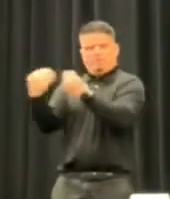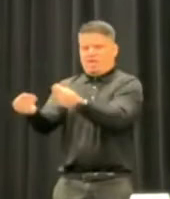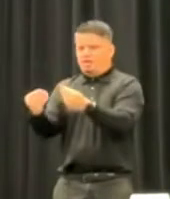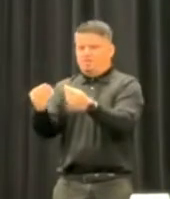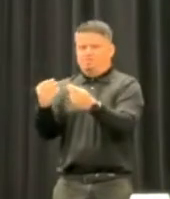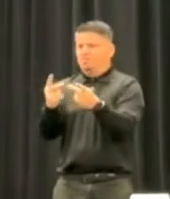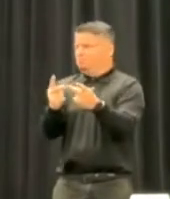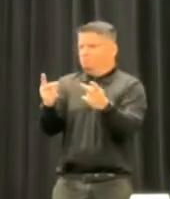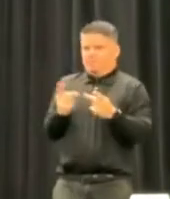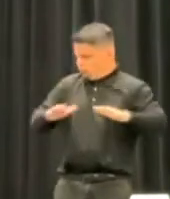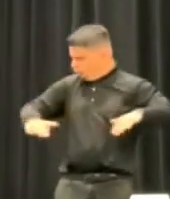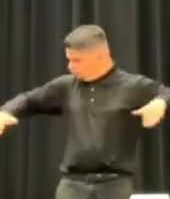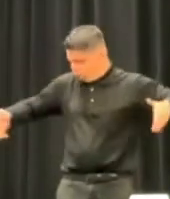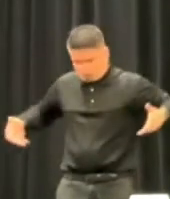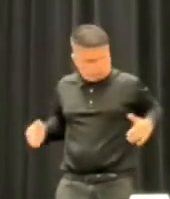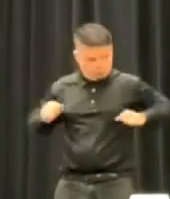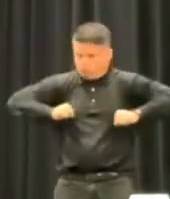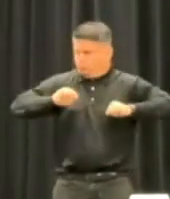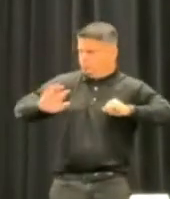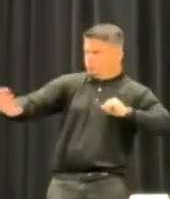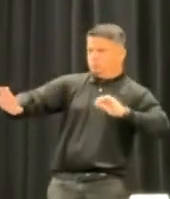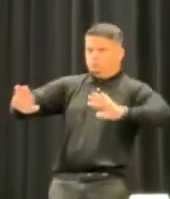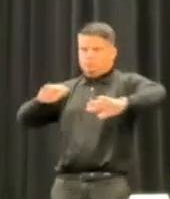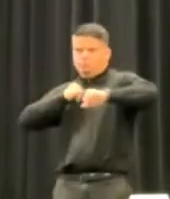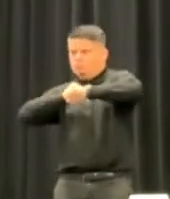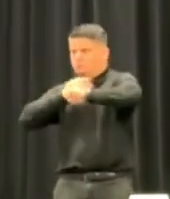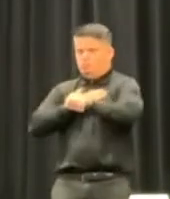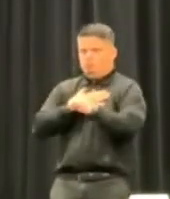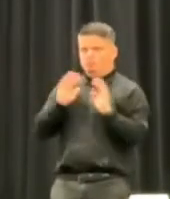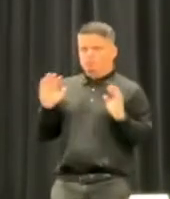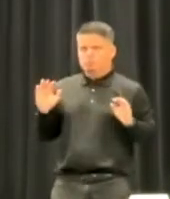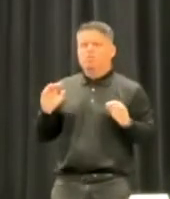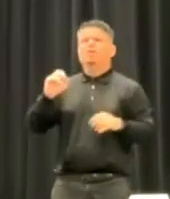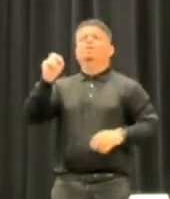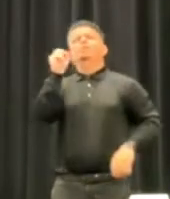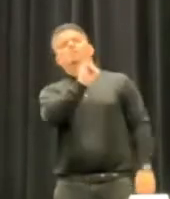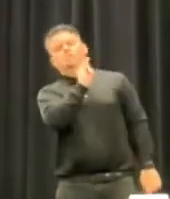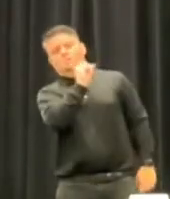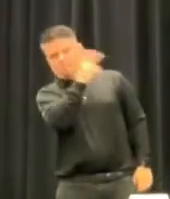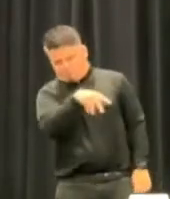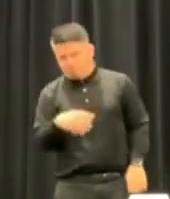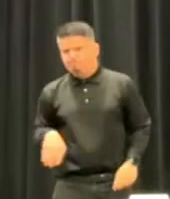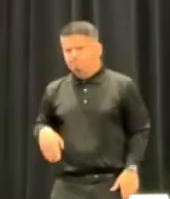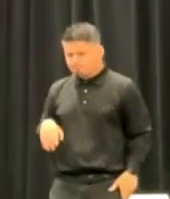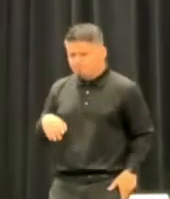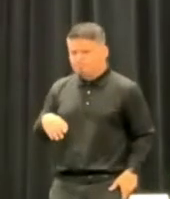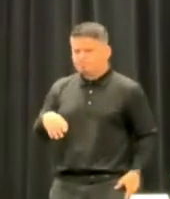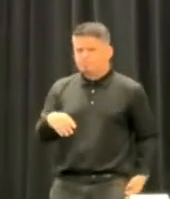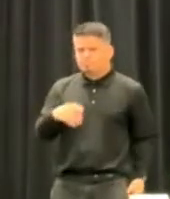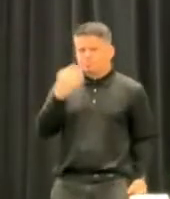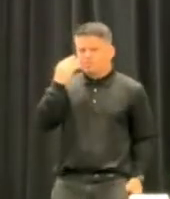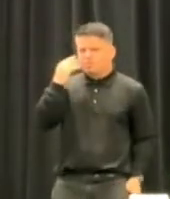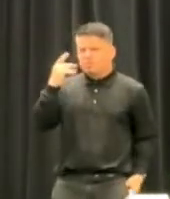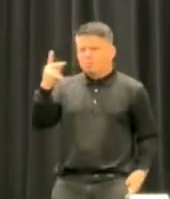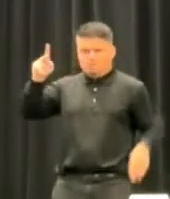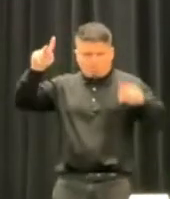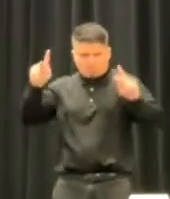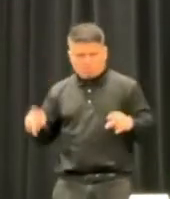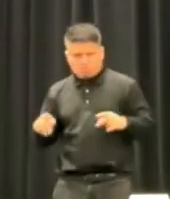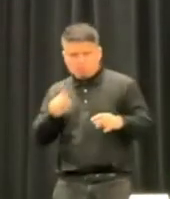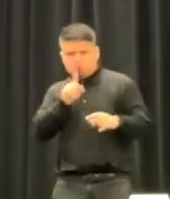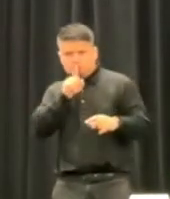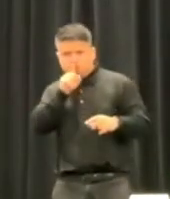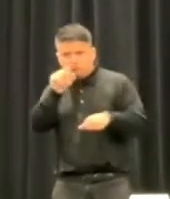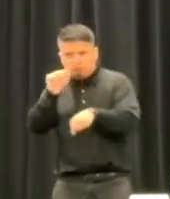la reactivación del empleado las oficinas y entonces que constancia tiene el gobierno de que le está pagando un empleado que en efecto está haciendo su trabajo cada